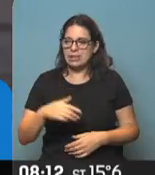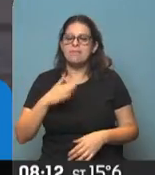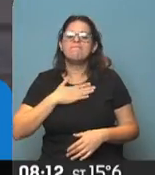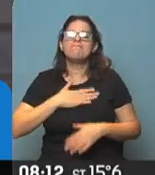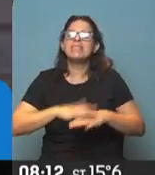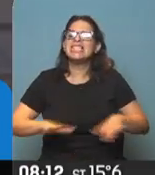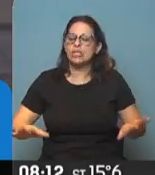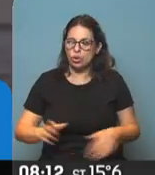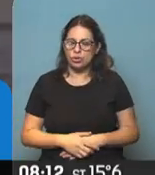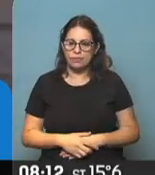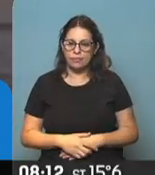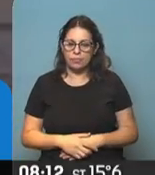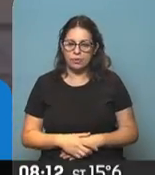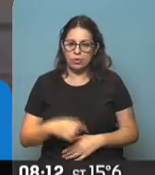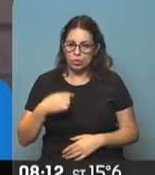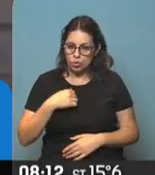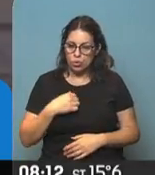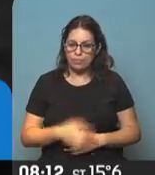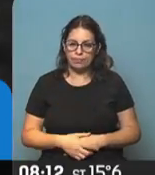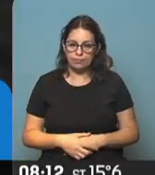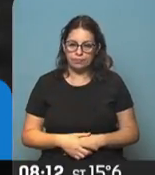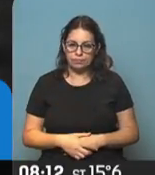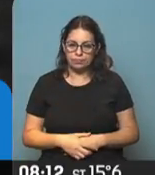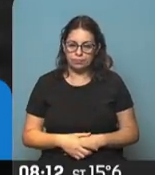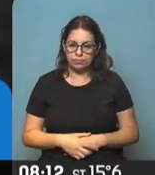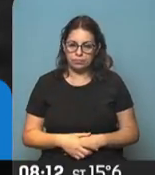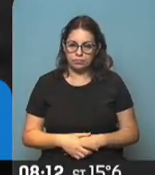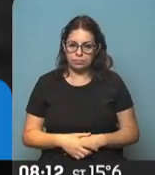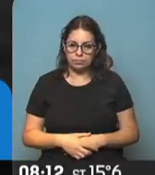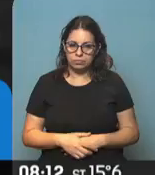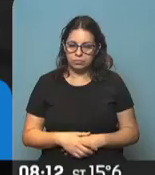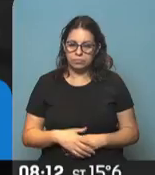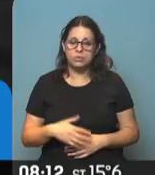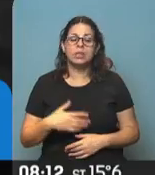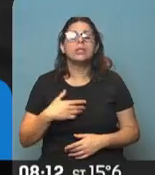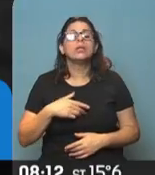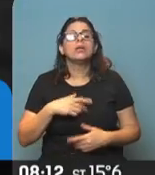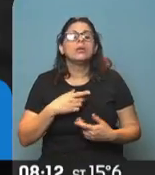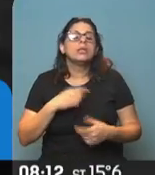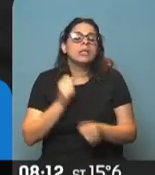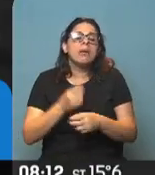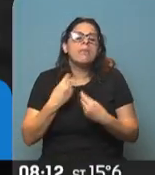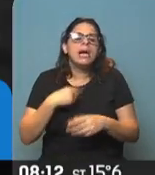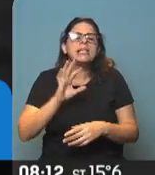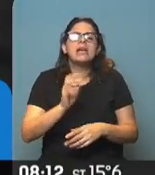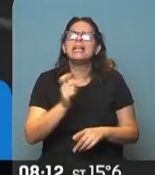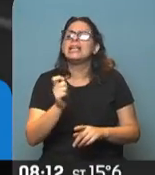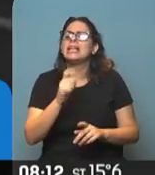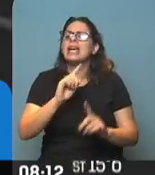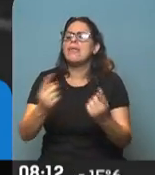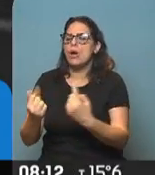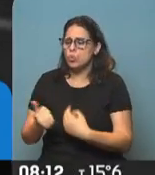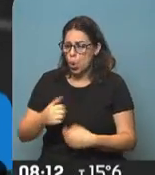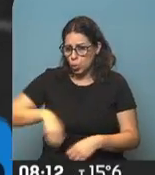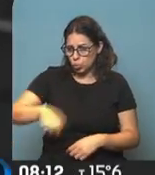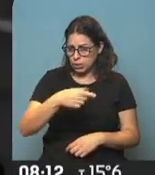chicos. Yo he hecho lo que podía para identificarlos, y